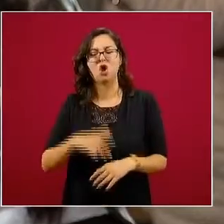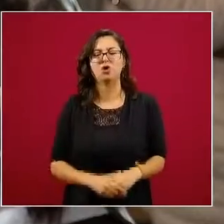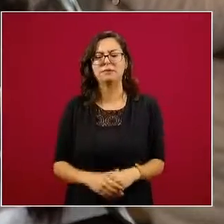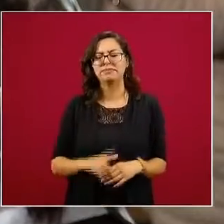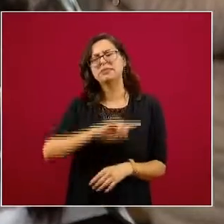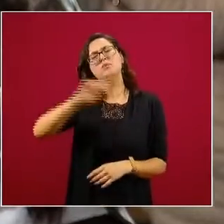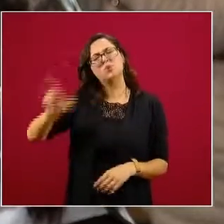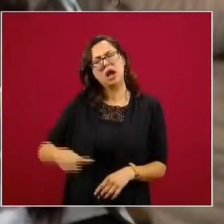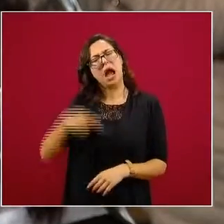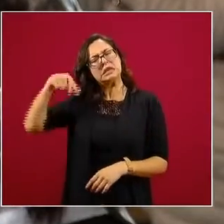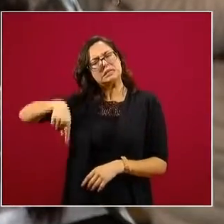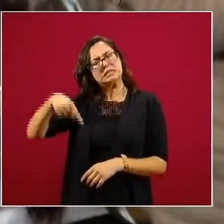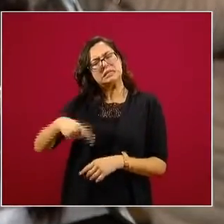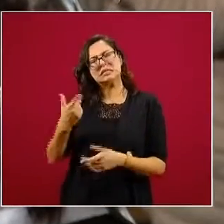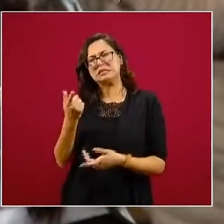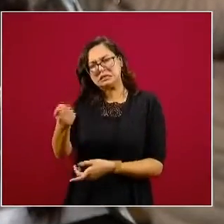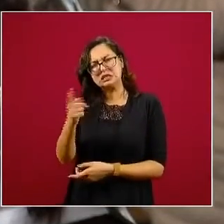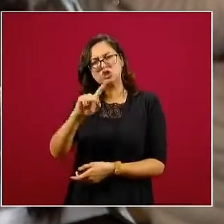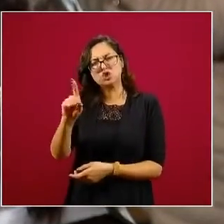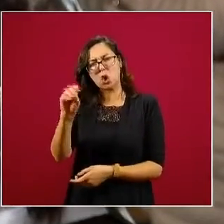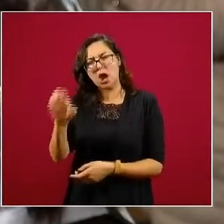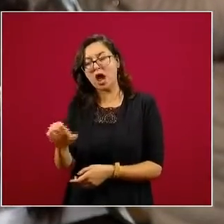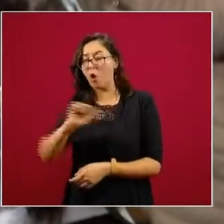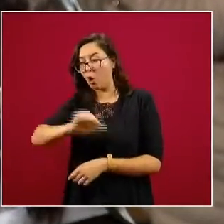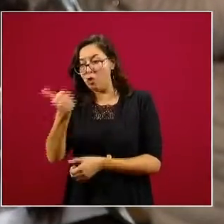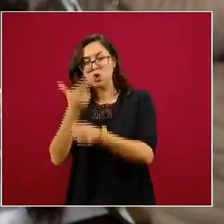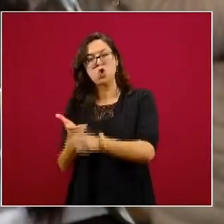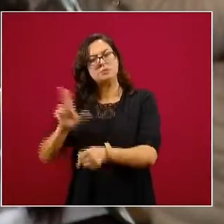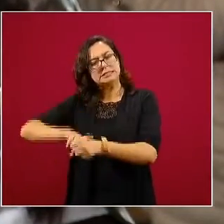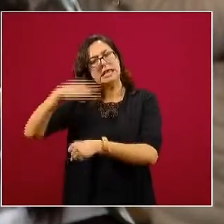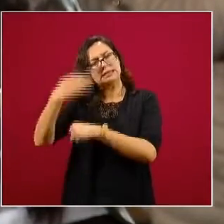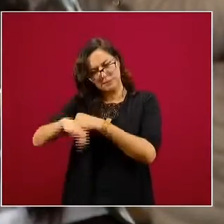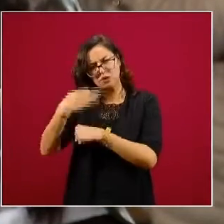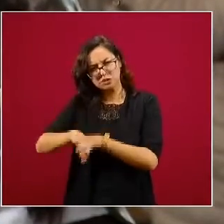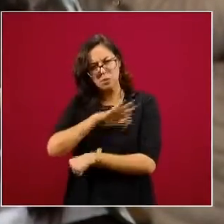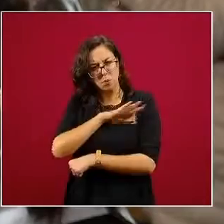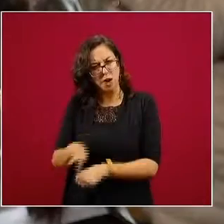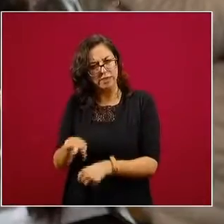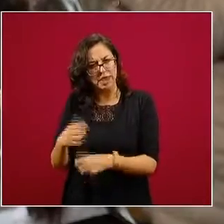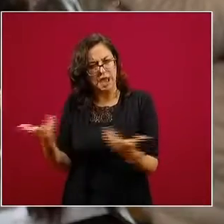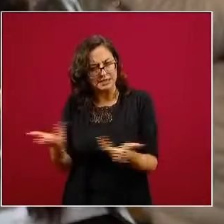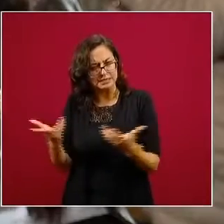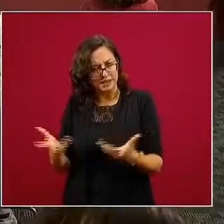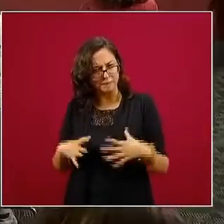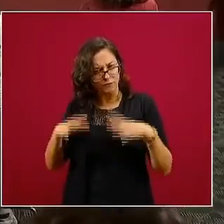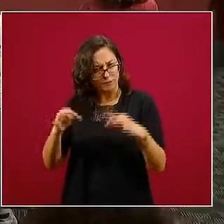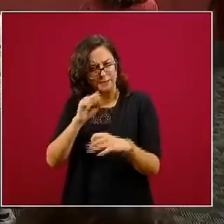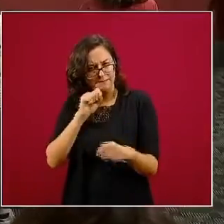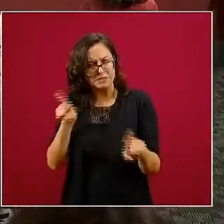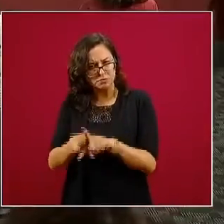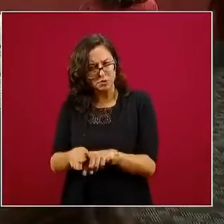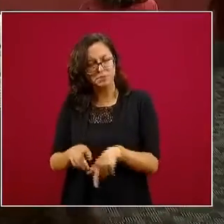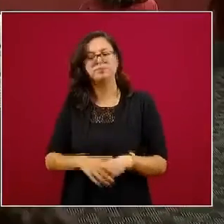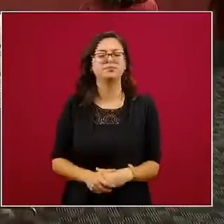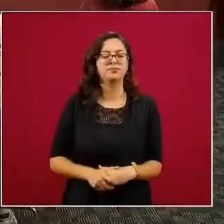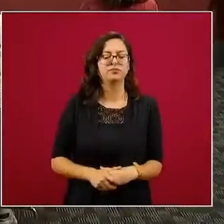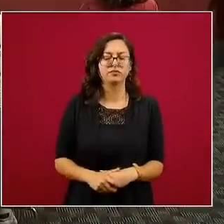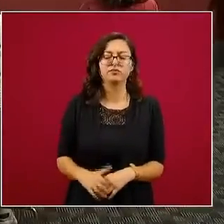principales problemas en términos de atención médica del Estado de Puebla es que desde el 2017, después del sismo